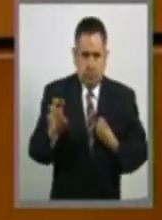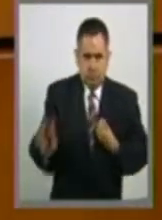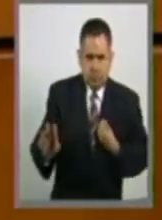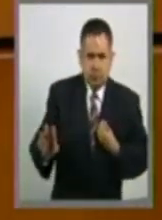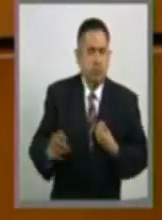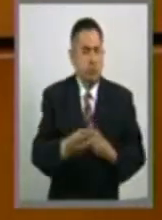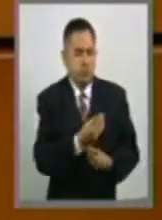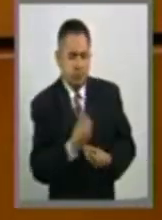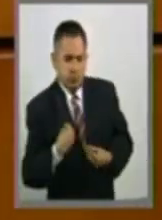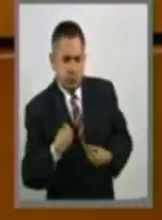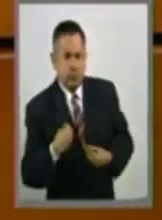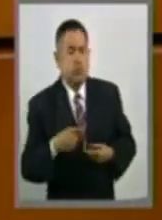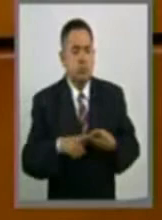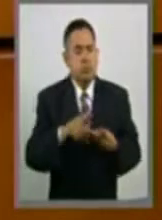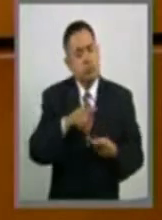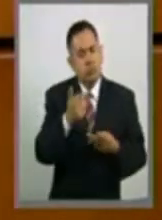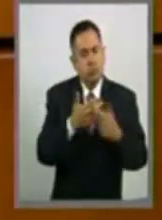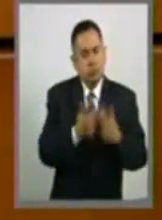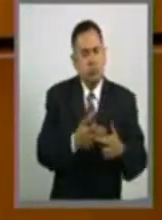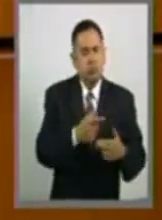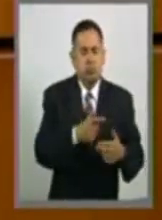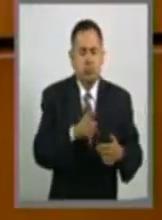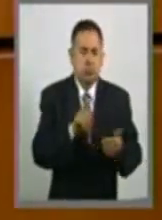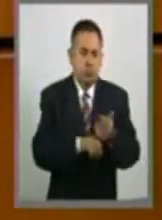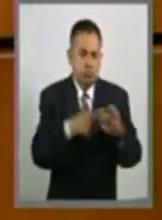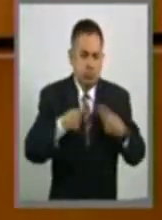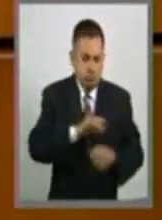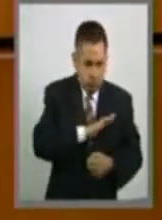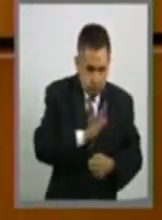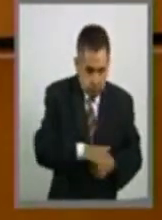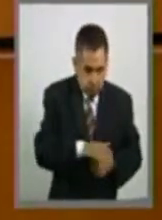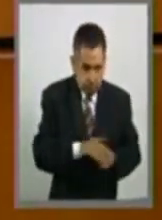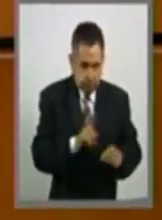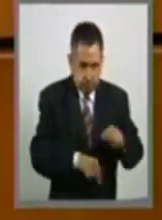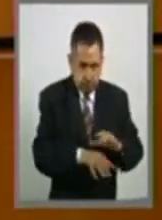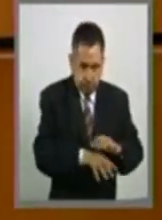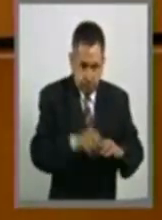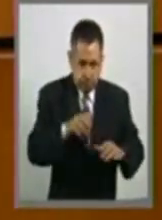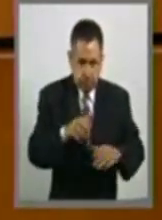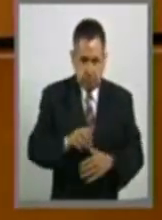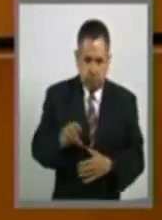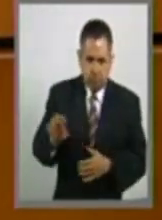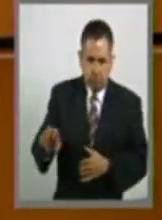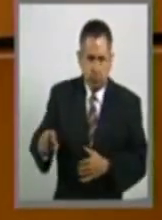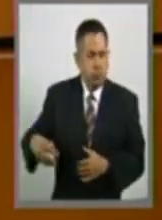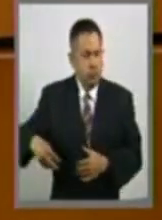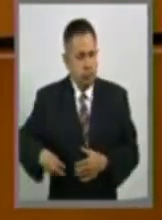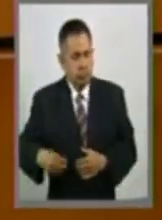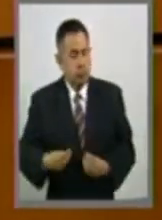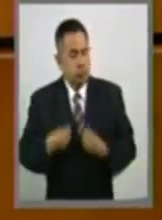23% de donantes fallecidos. De trasplante de hígado,